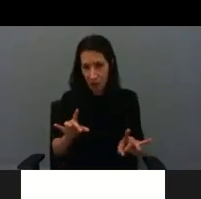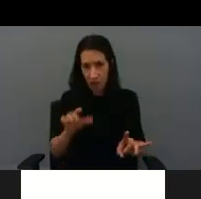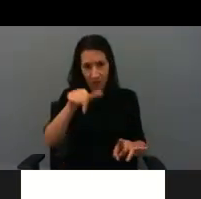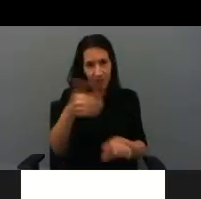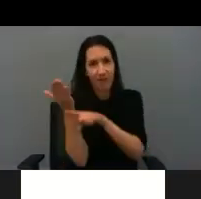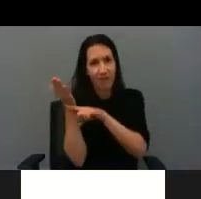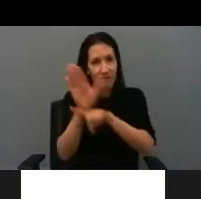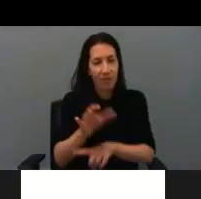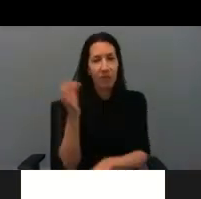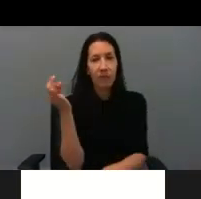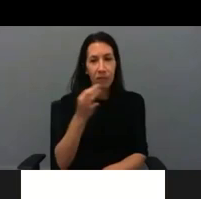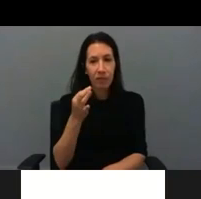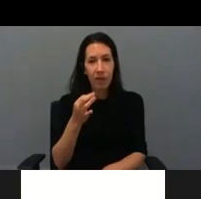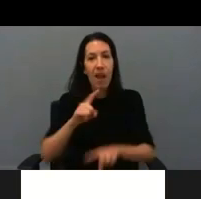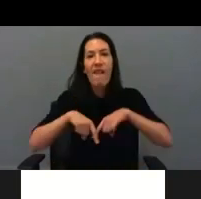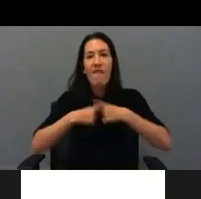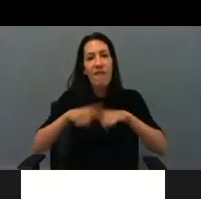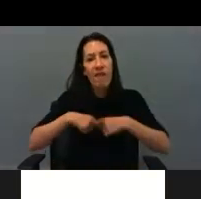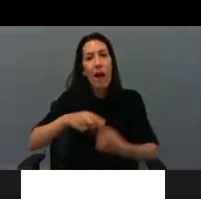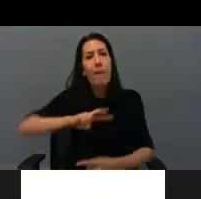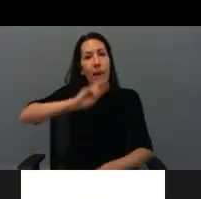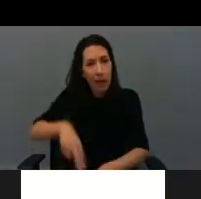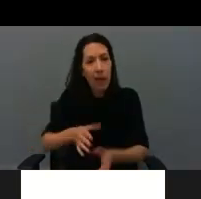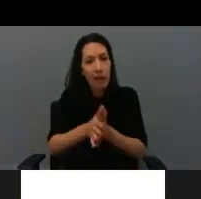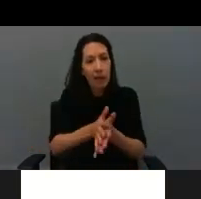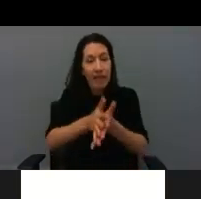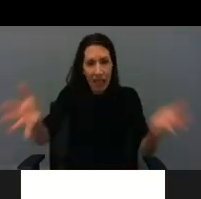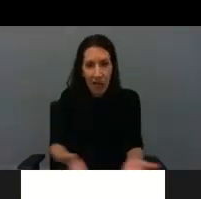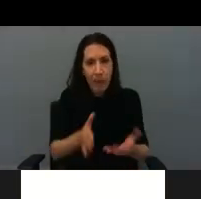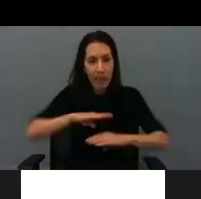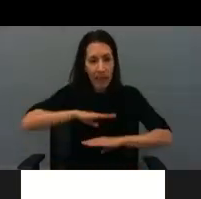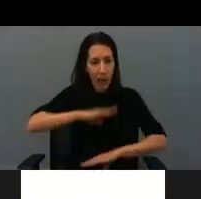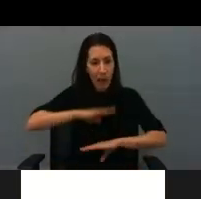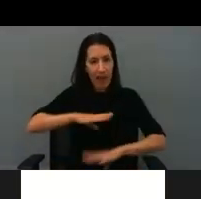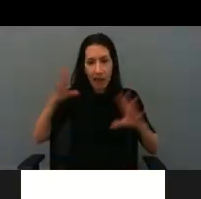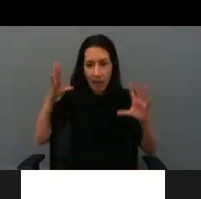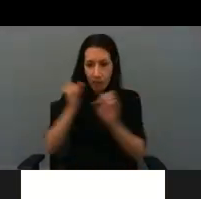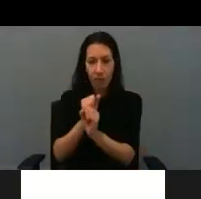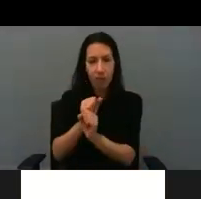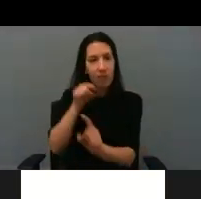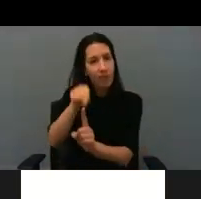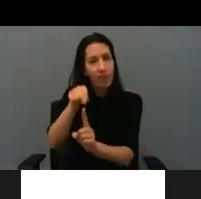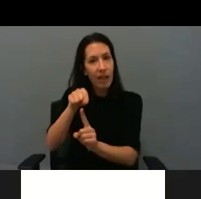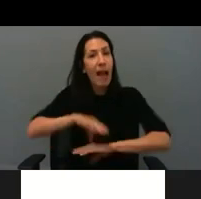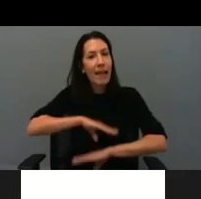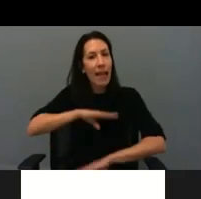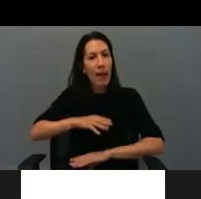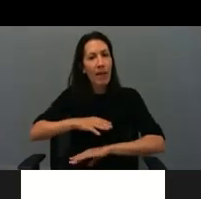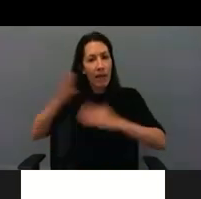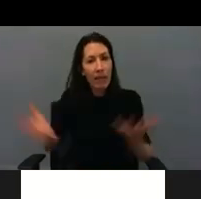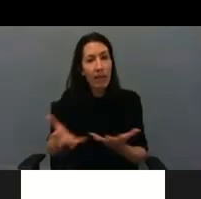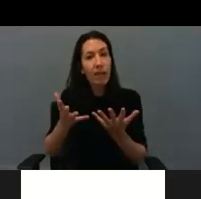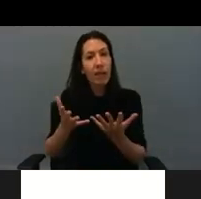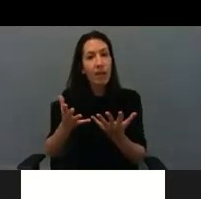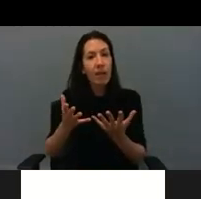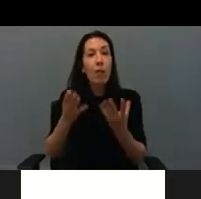que tiene que ser una familia que fomente esas capacidades, que ponga el foco en las capacidades, y muchísimas,